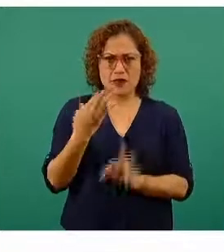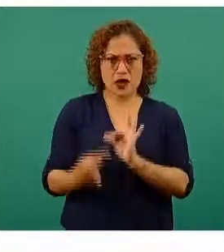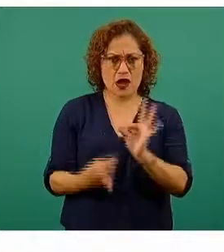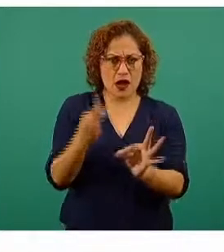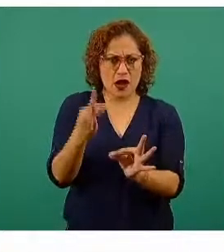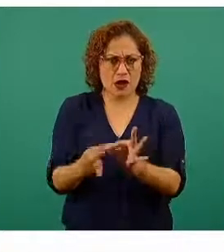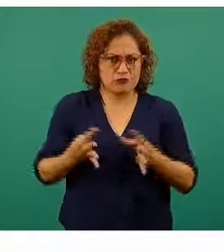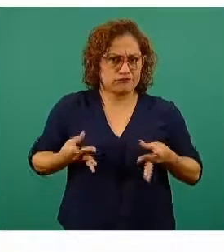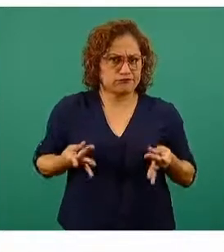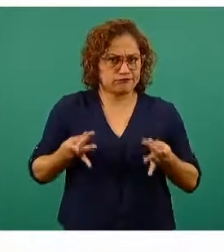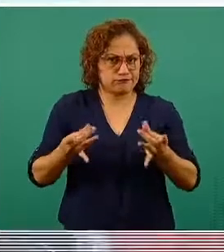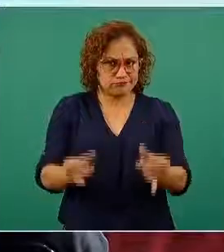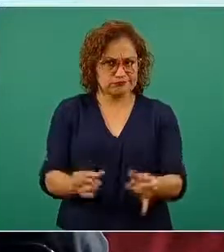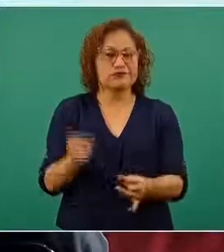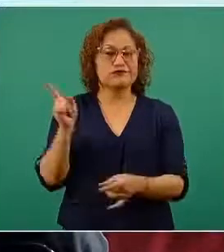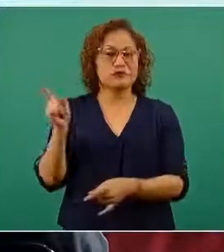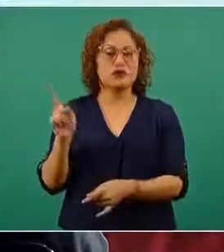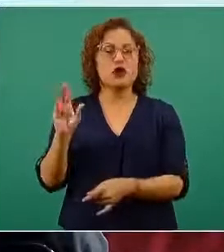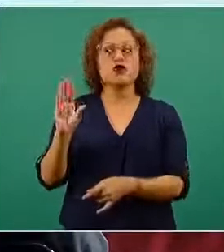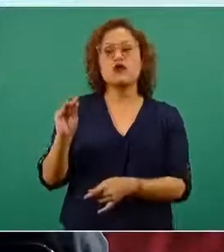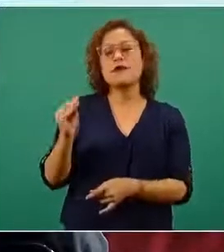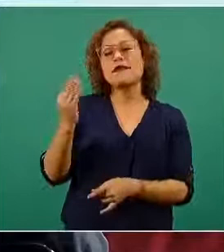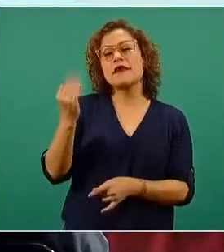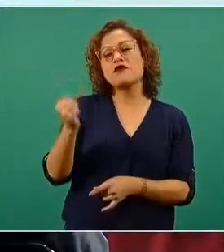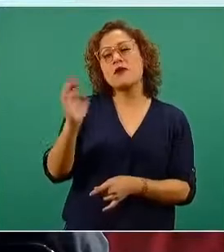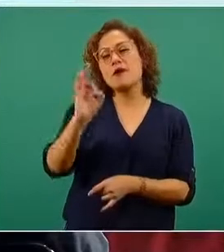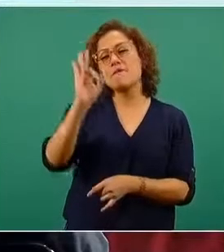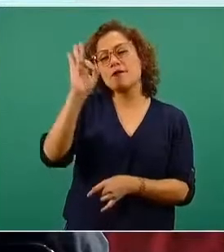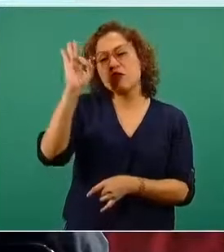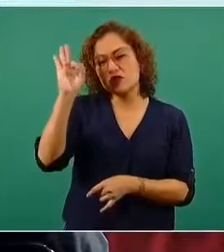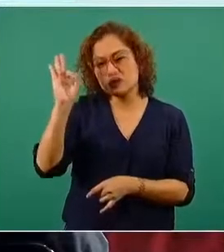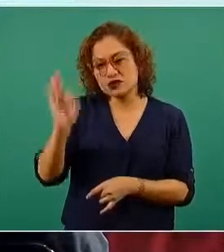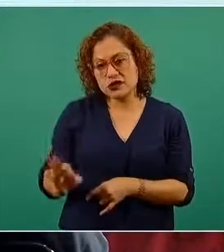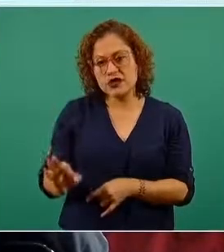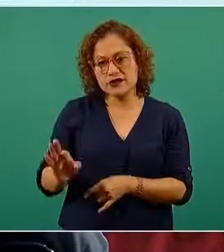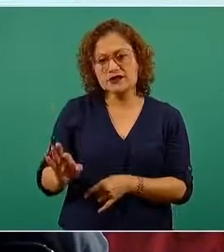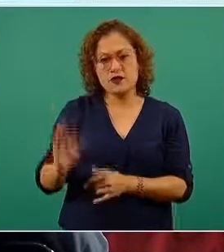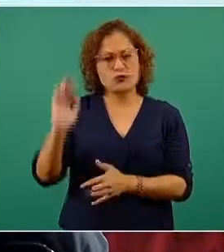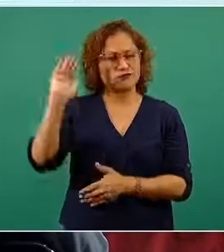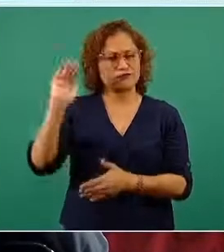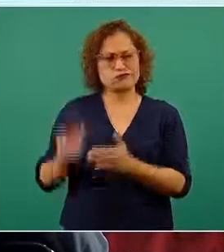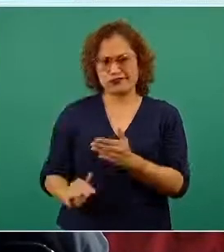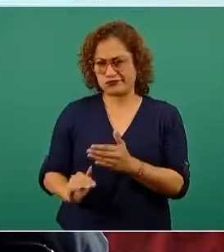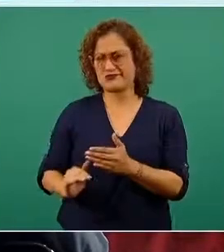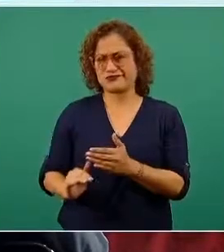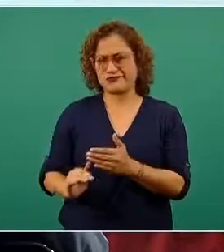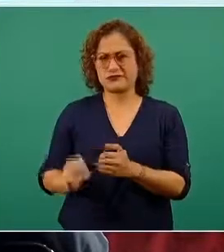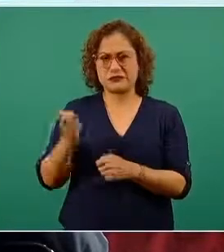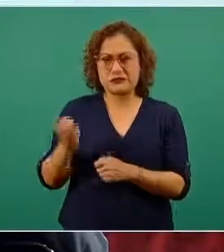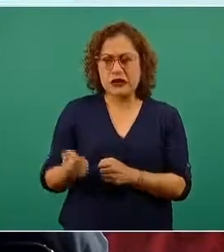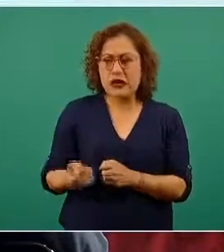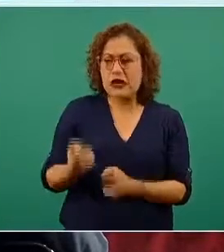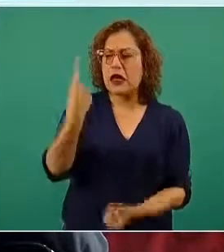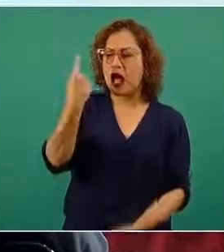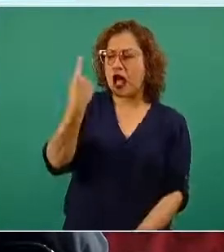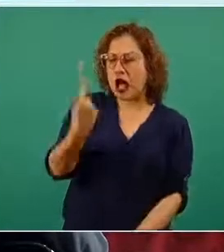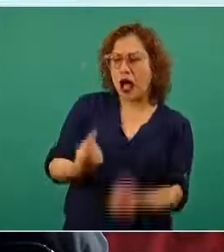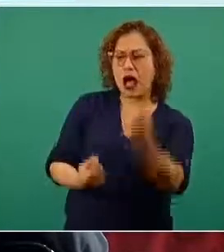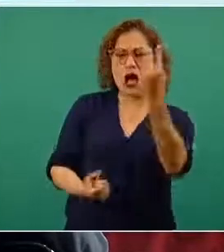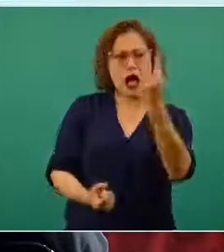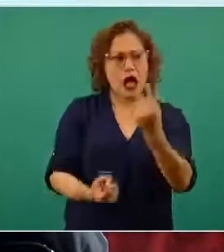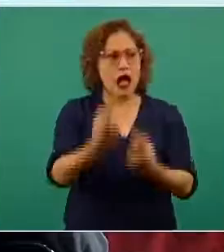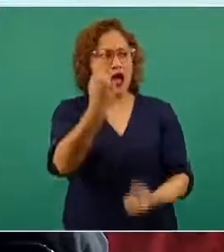Menos del 99% son casos de alguna consideración que los haga merecedores de una